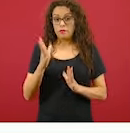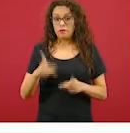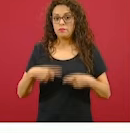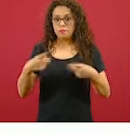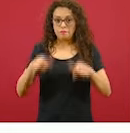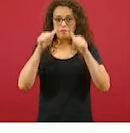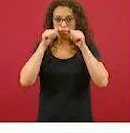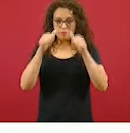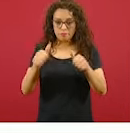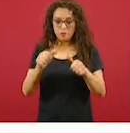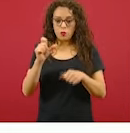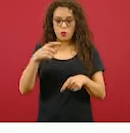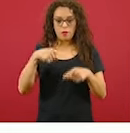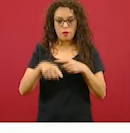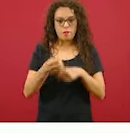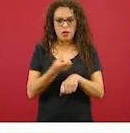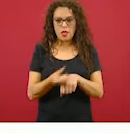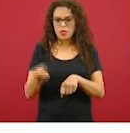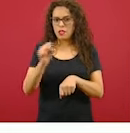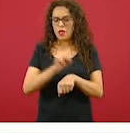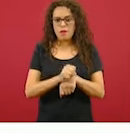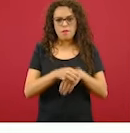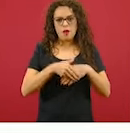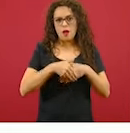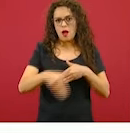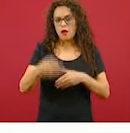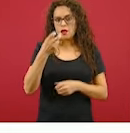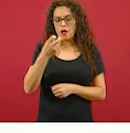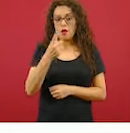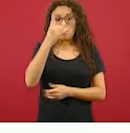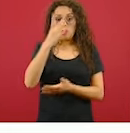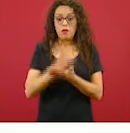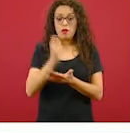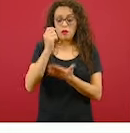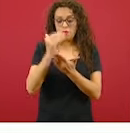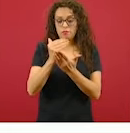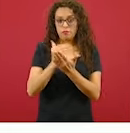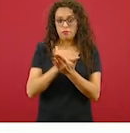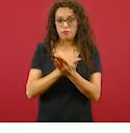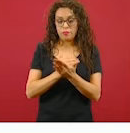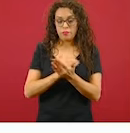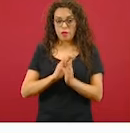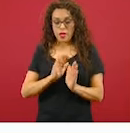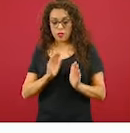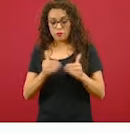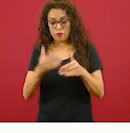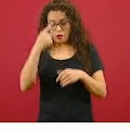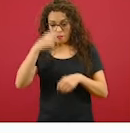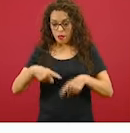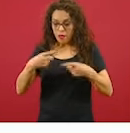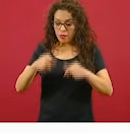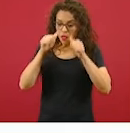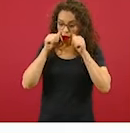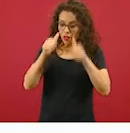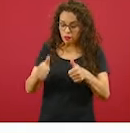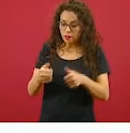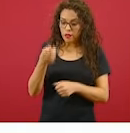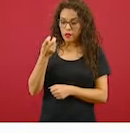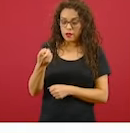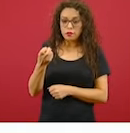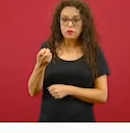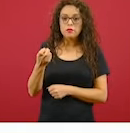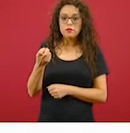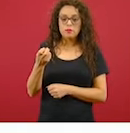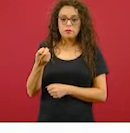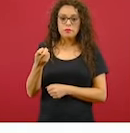las primeras semanas, no solamente a través de la emisión de un lineamiento específico para la atención de casos y brotes en